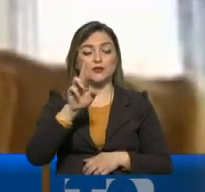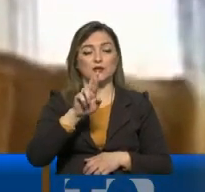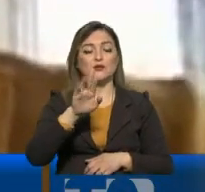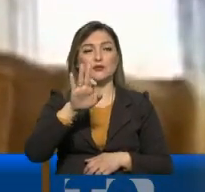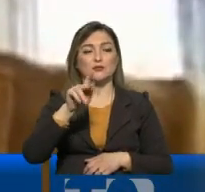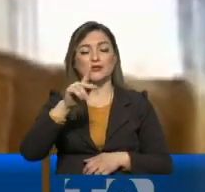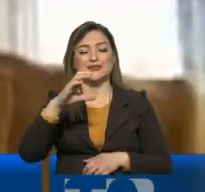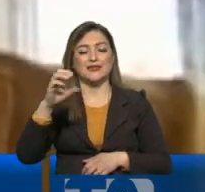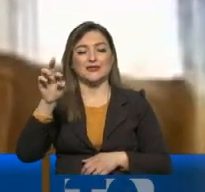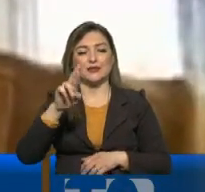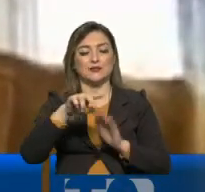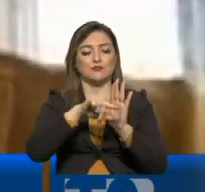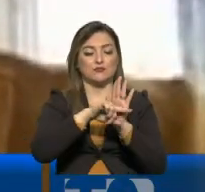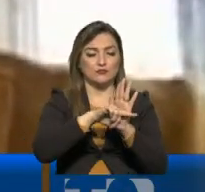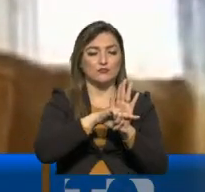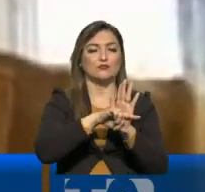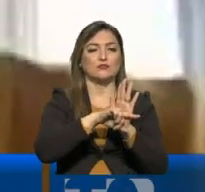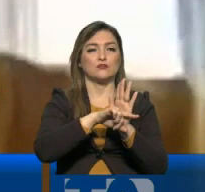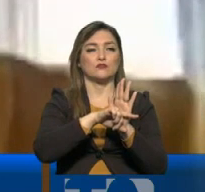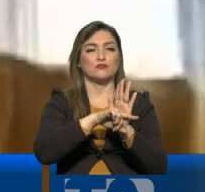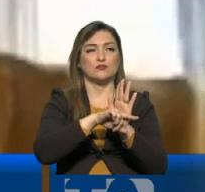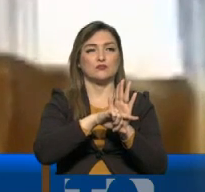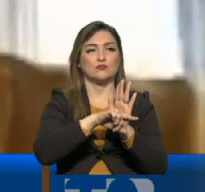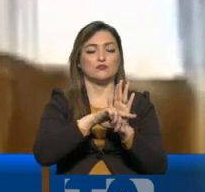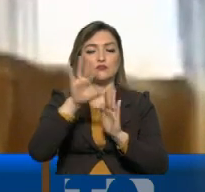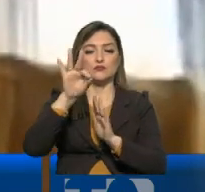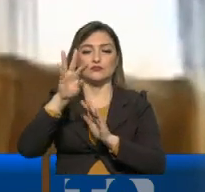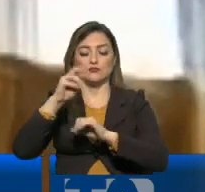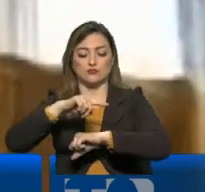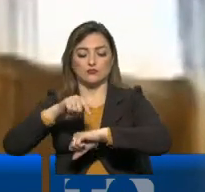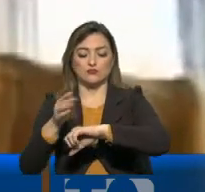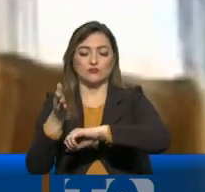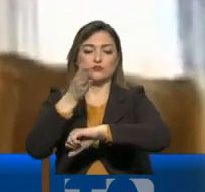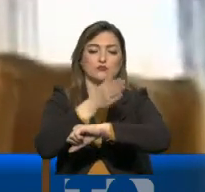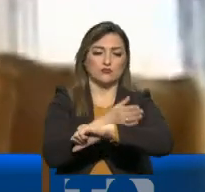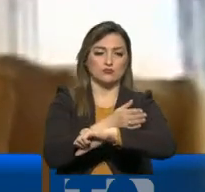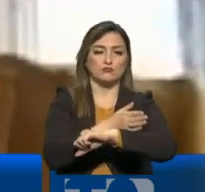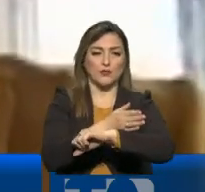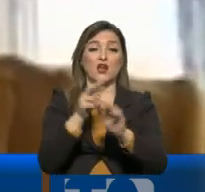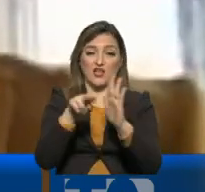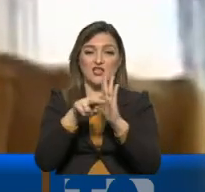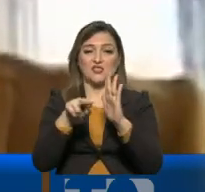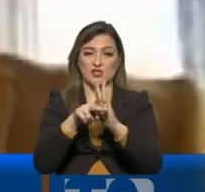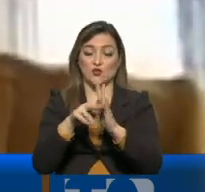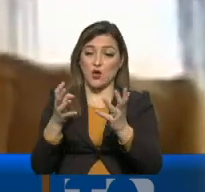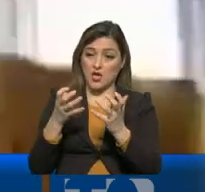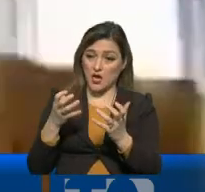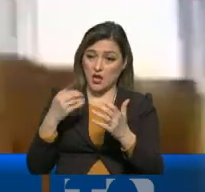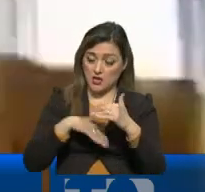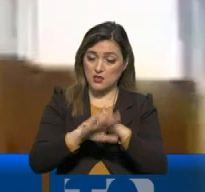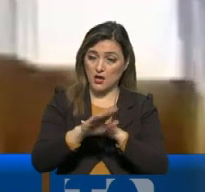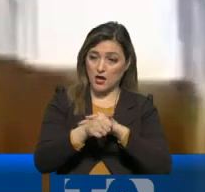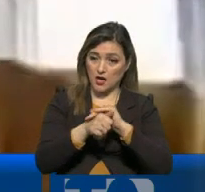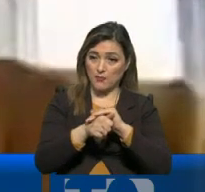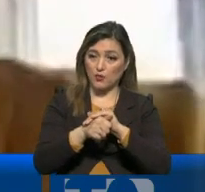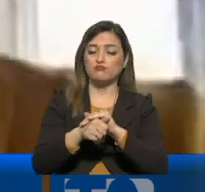RT-PCR negativa con 96 horas de anticipación, sigue siendo un requerimiento para ingresar a